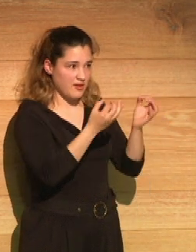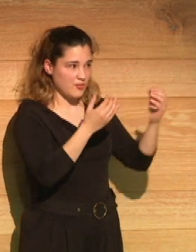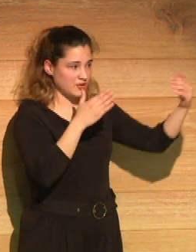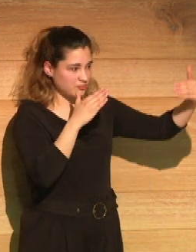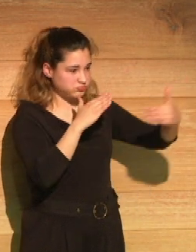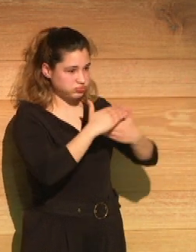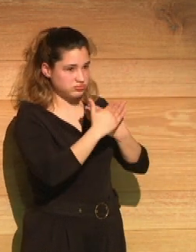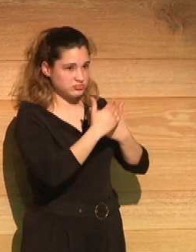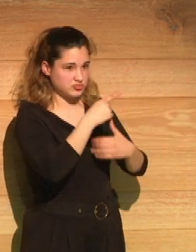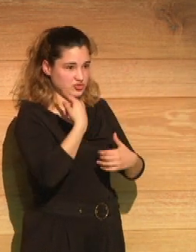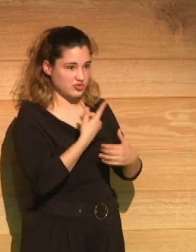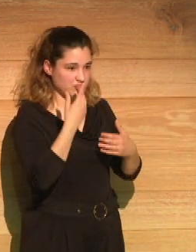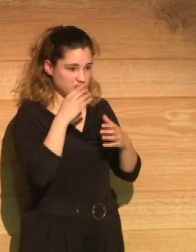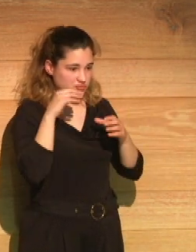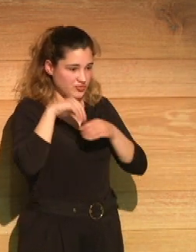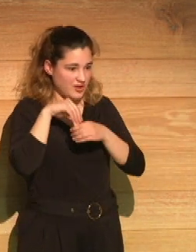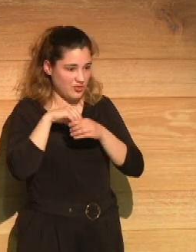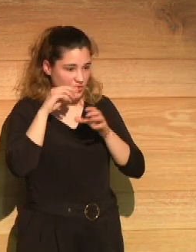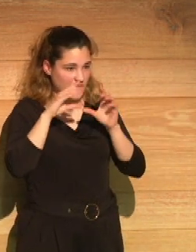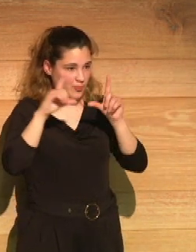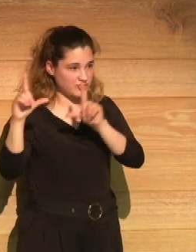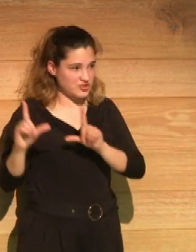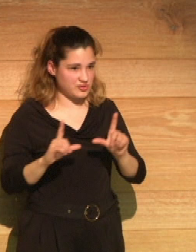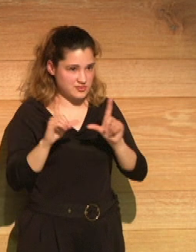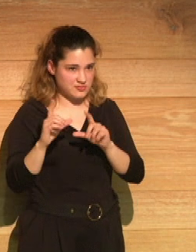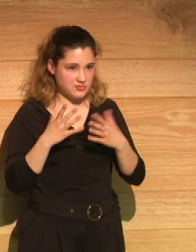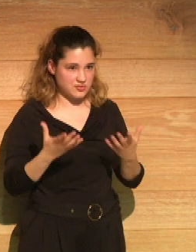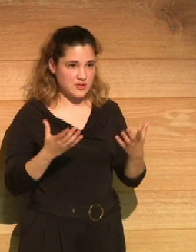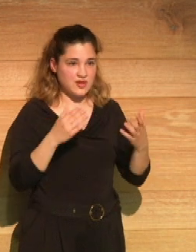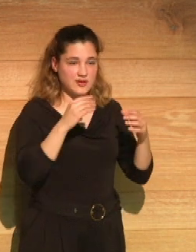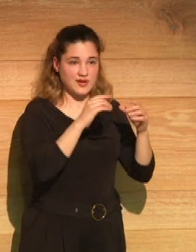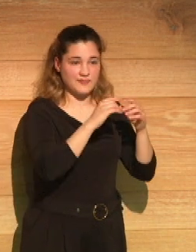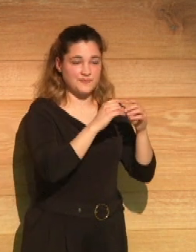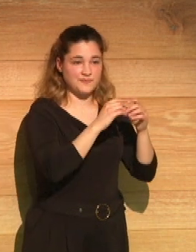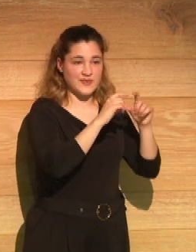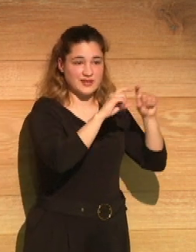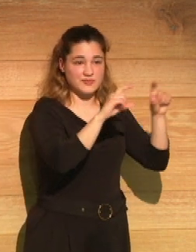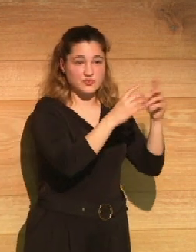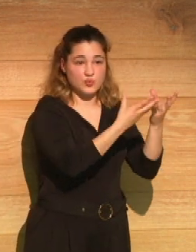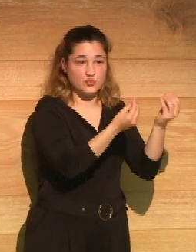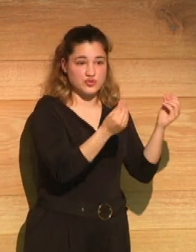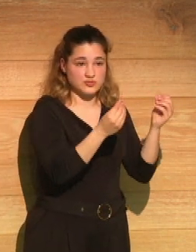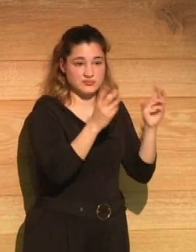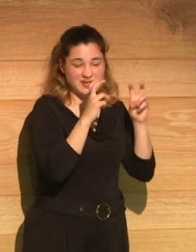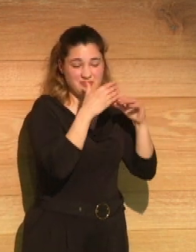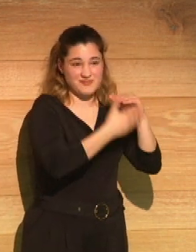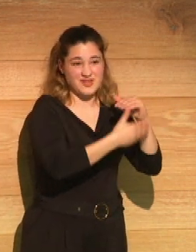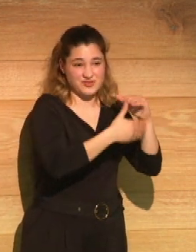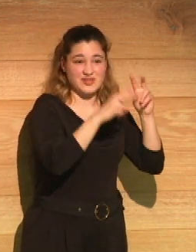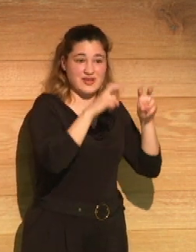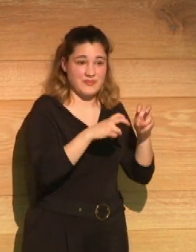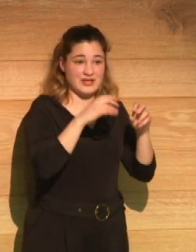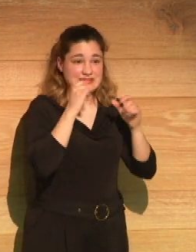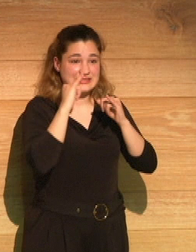a nuestros contenidos. Entonces, muchas instituciones, por las limitaciones y por el impacto de la